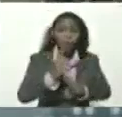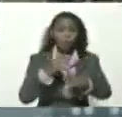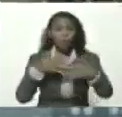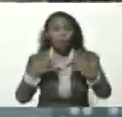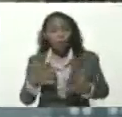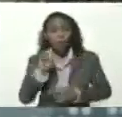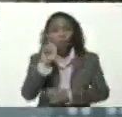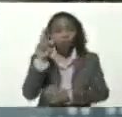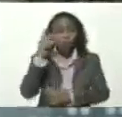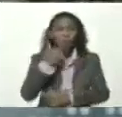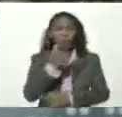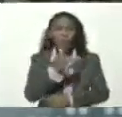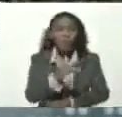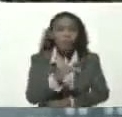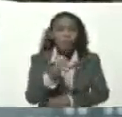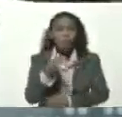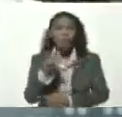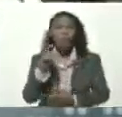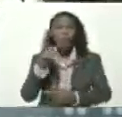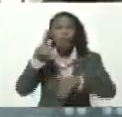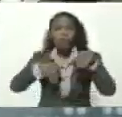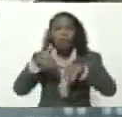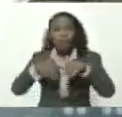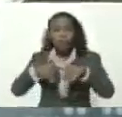a unos días del proceso electoral.